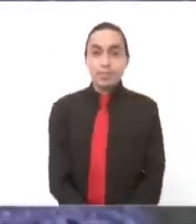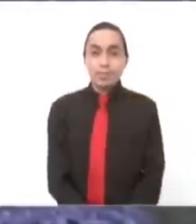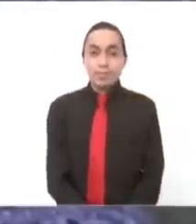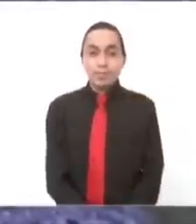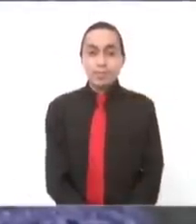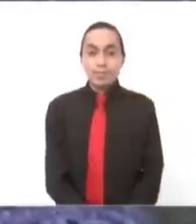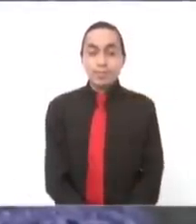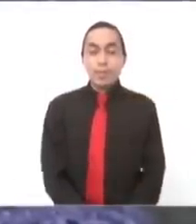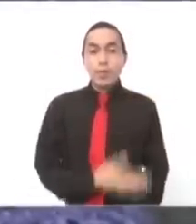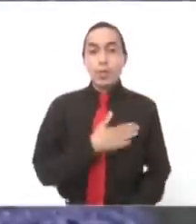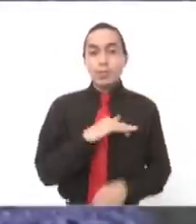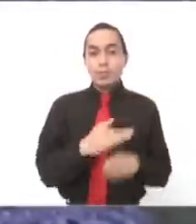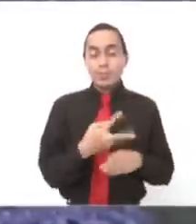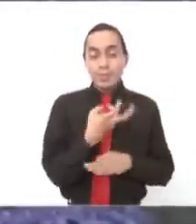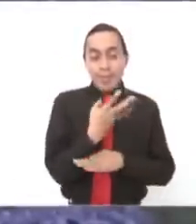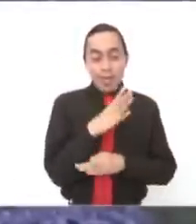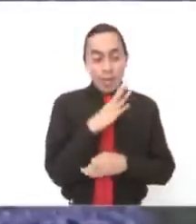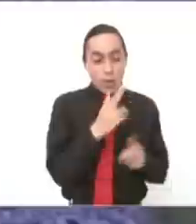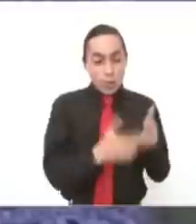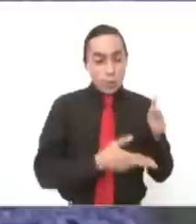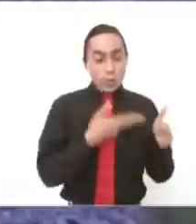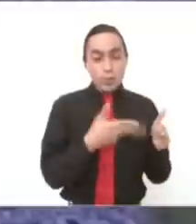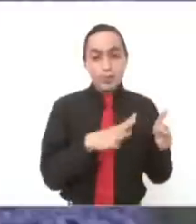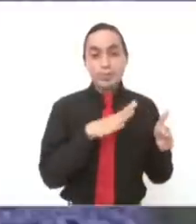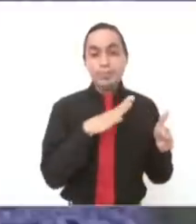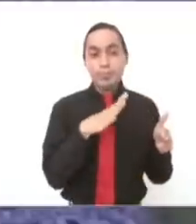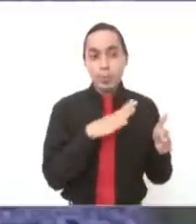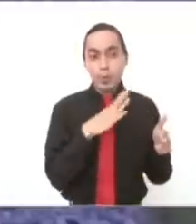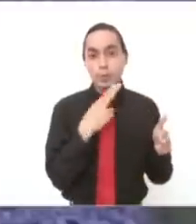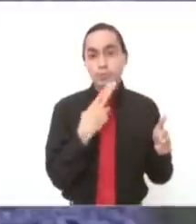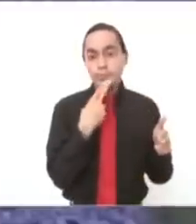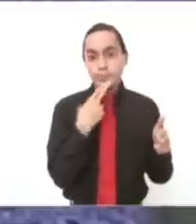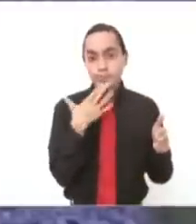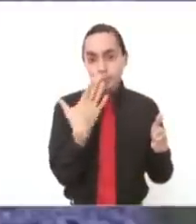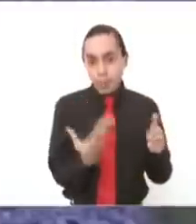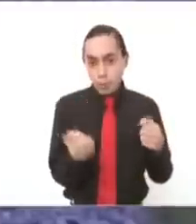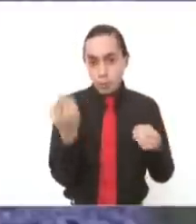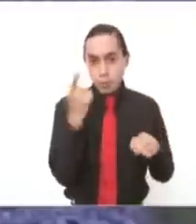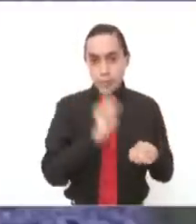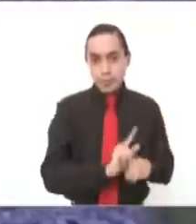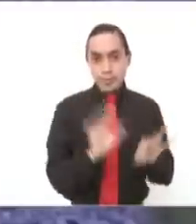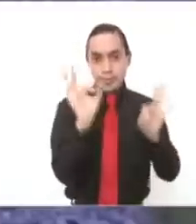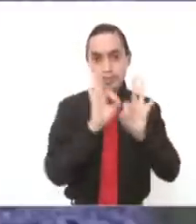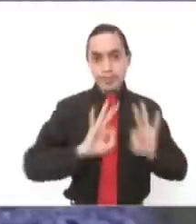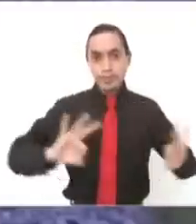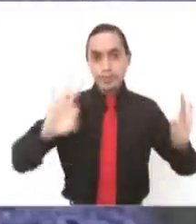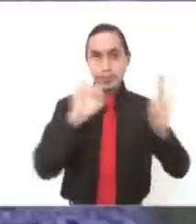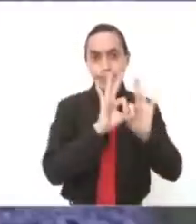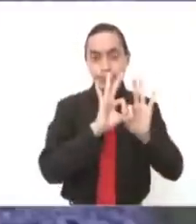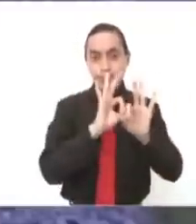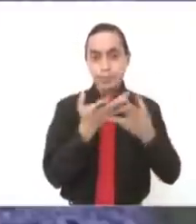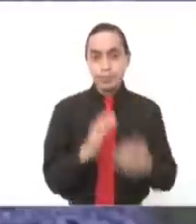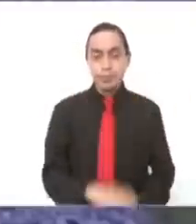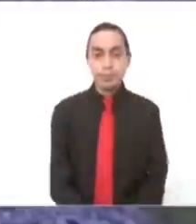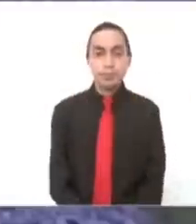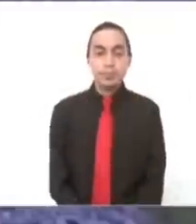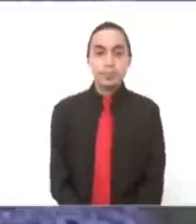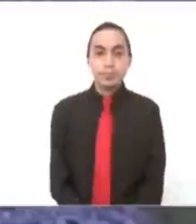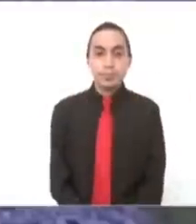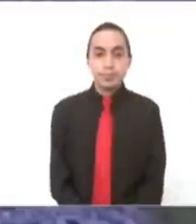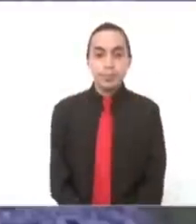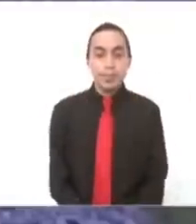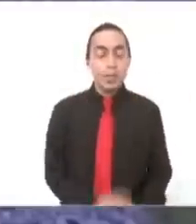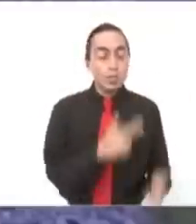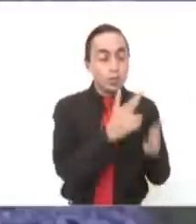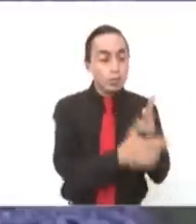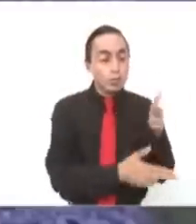llegar, estos 9 trenes, van a cumplir con una función social muy importante. Y además son